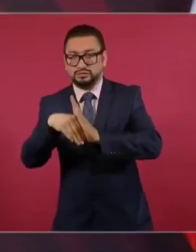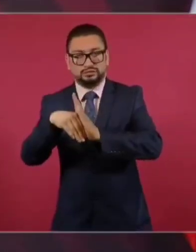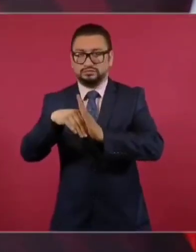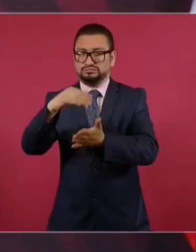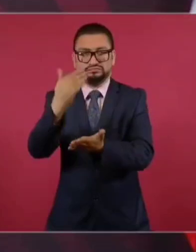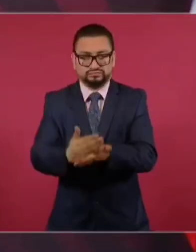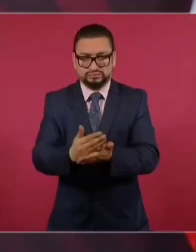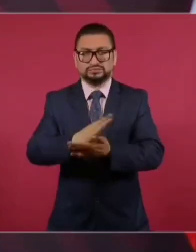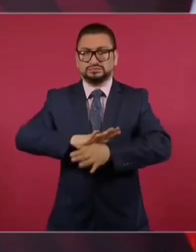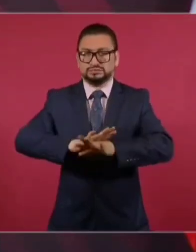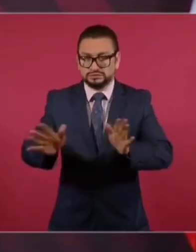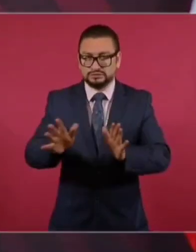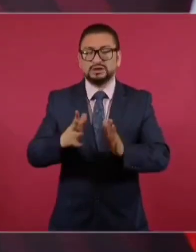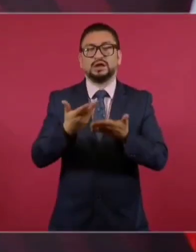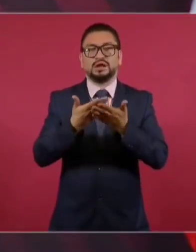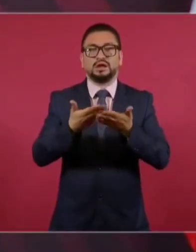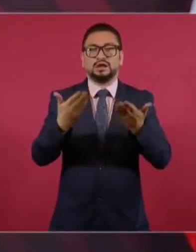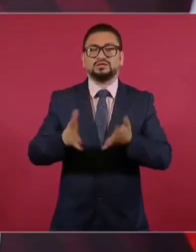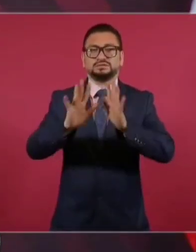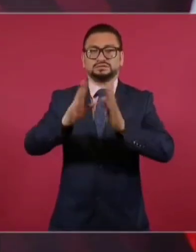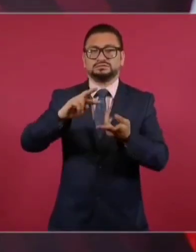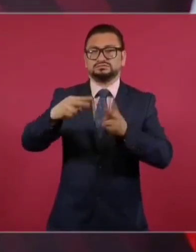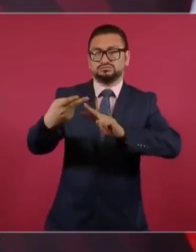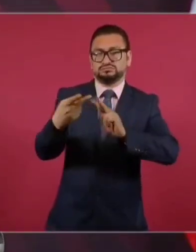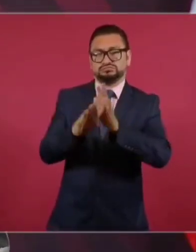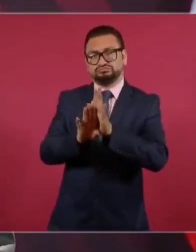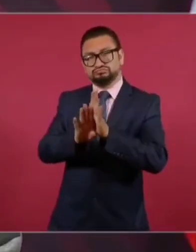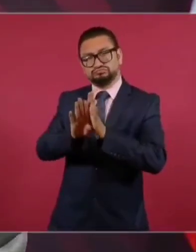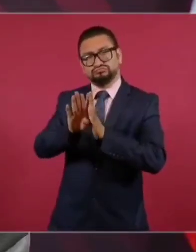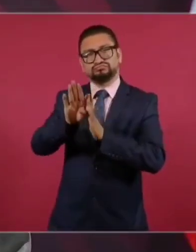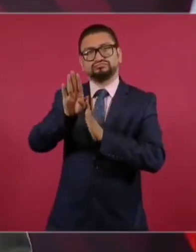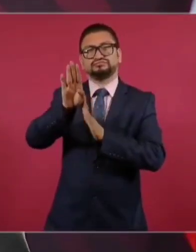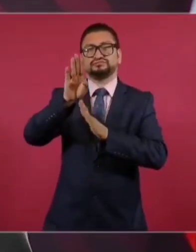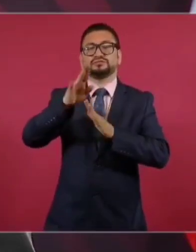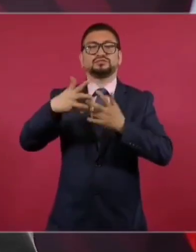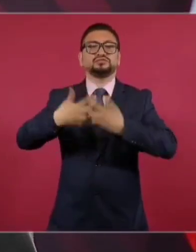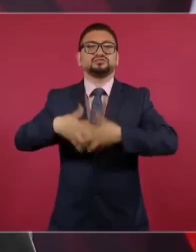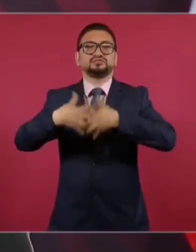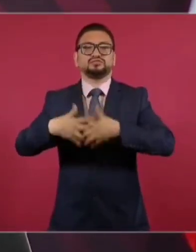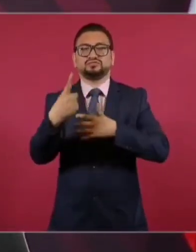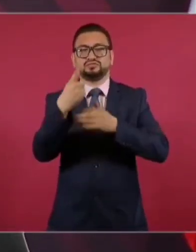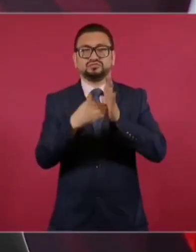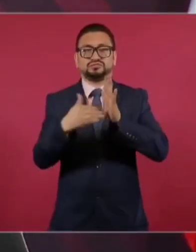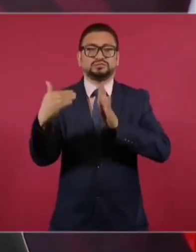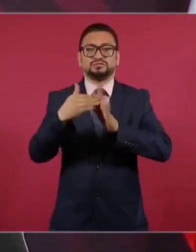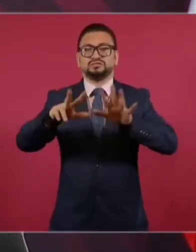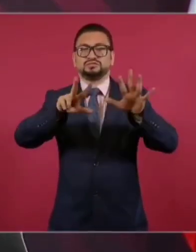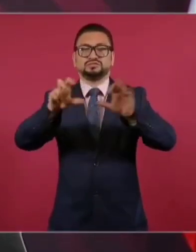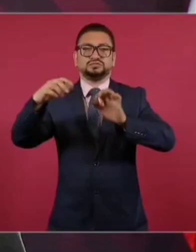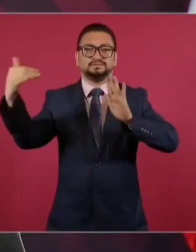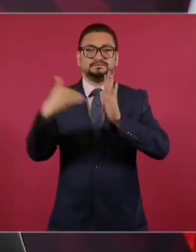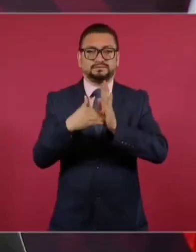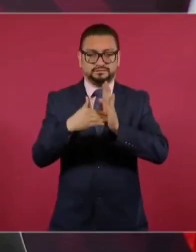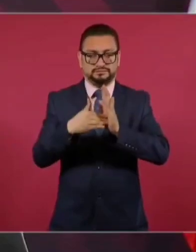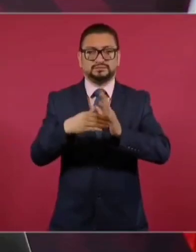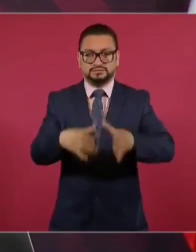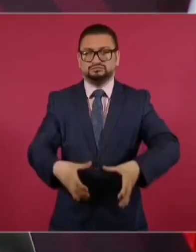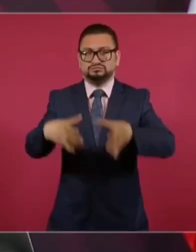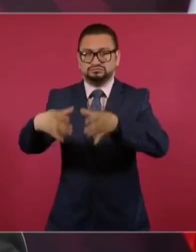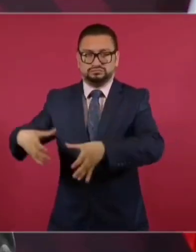a la baja en la producción y estamos dejando una producción de 1,800,000